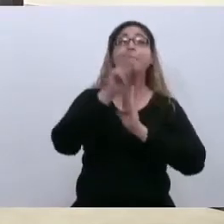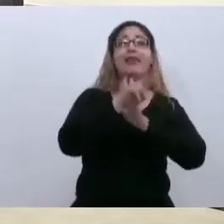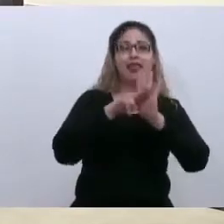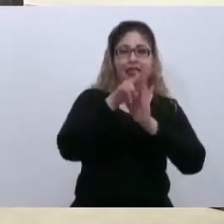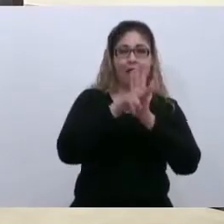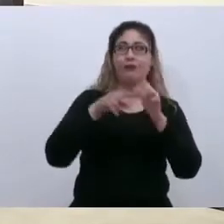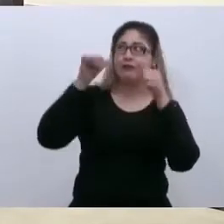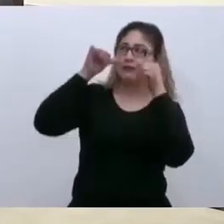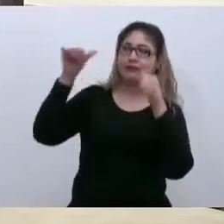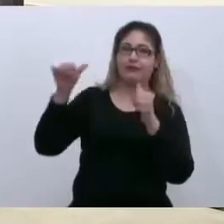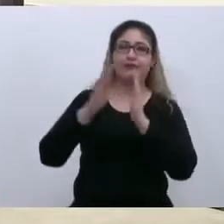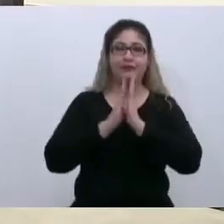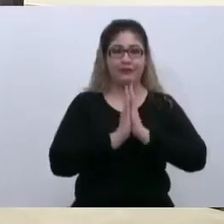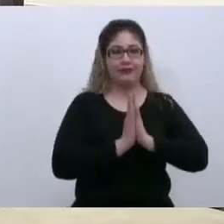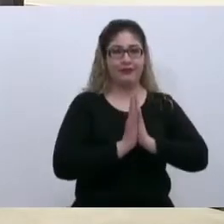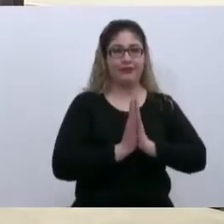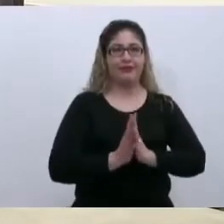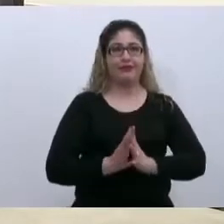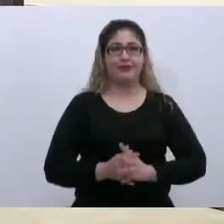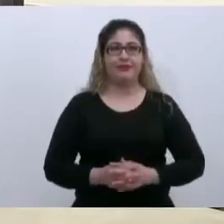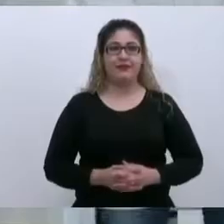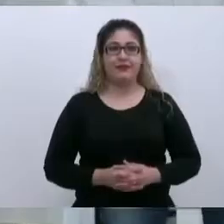Palacio.